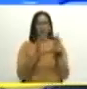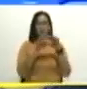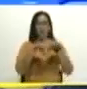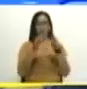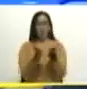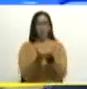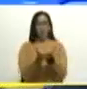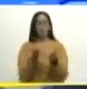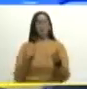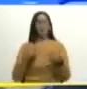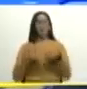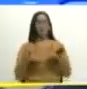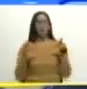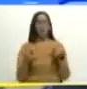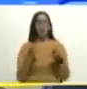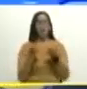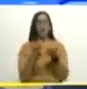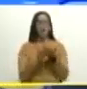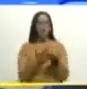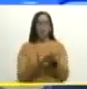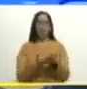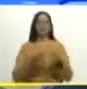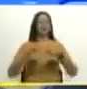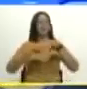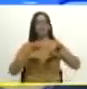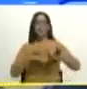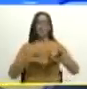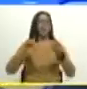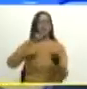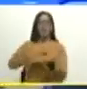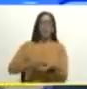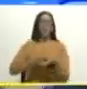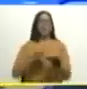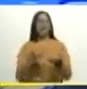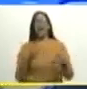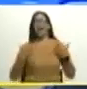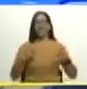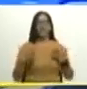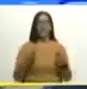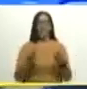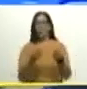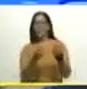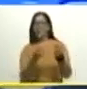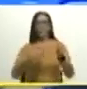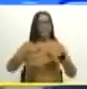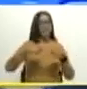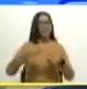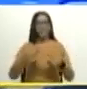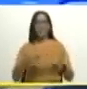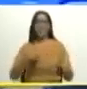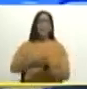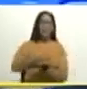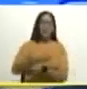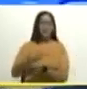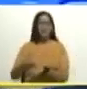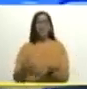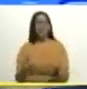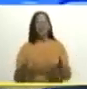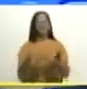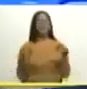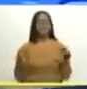una dimensión económica de la infraestructura, los puertos, aeropuertos, actividades comerciales, financiamiento a